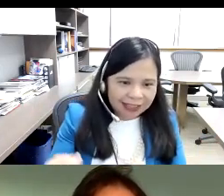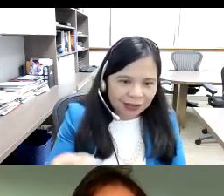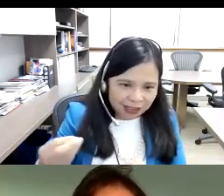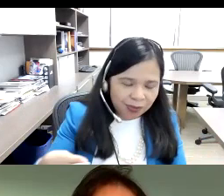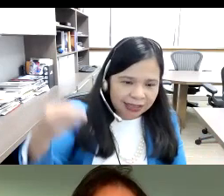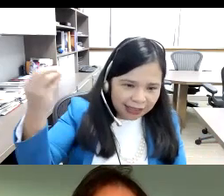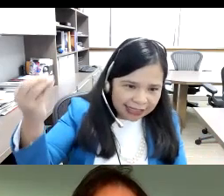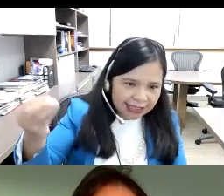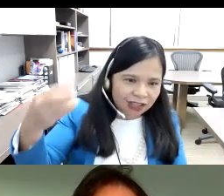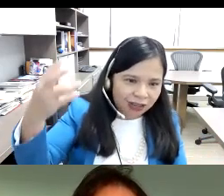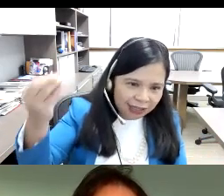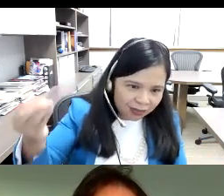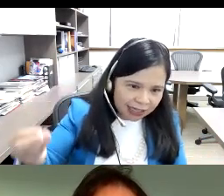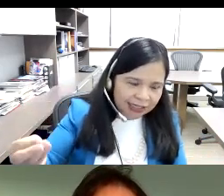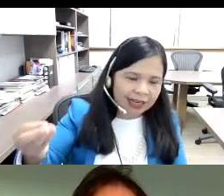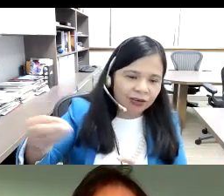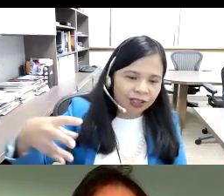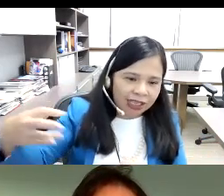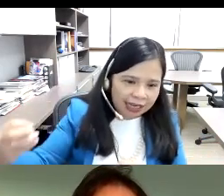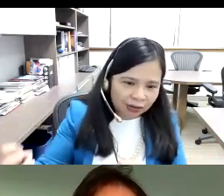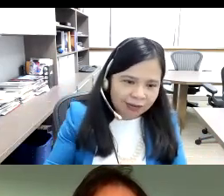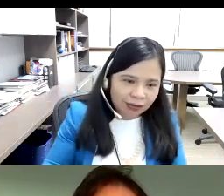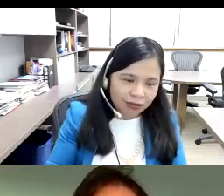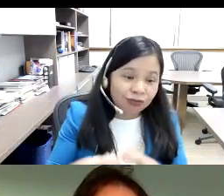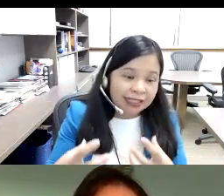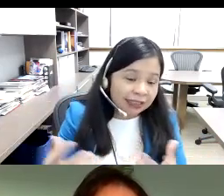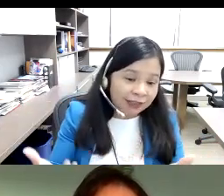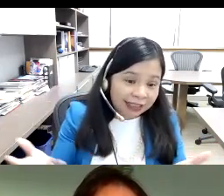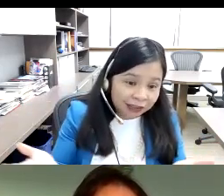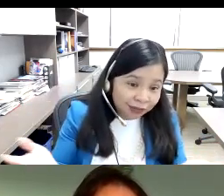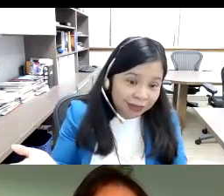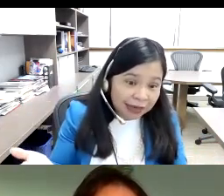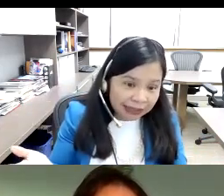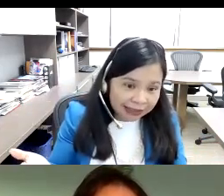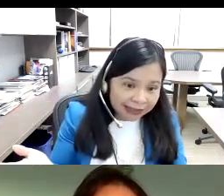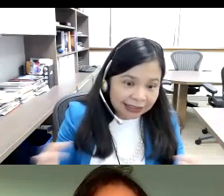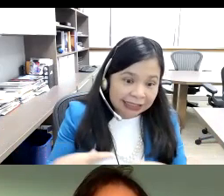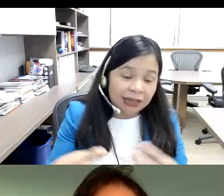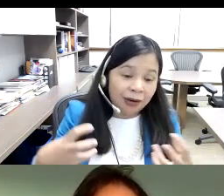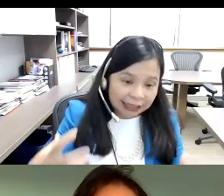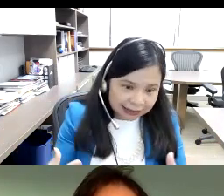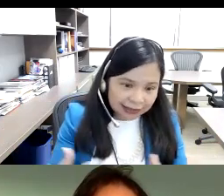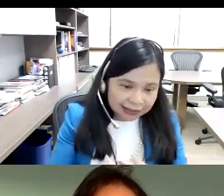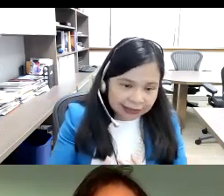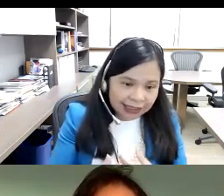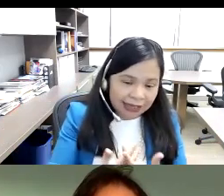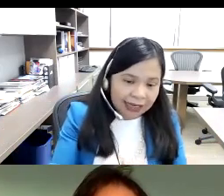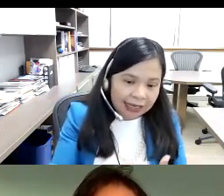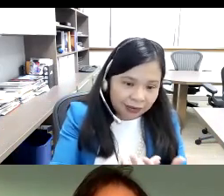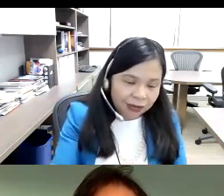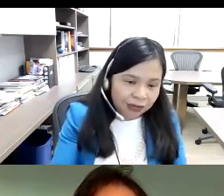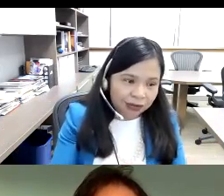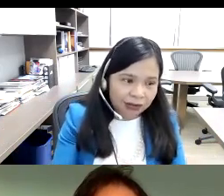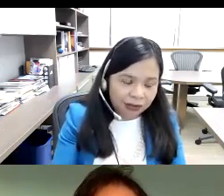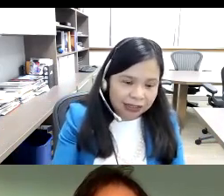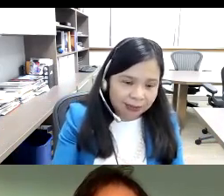¿cierto? Entonces pueden tener esas sesiones en los viernes en la noche, en los sábados, es una certificación finalmente, es algo extra que van a